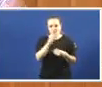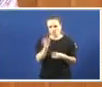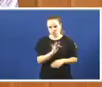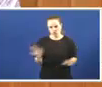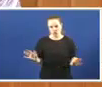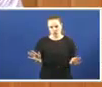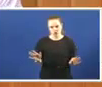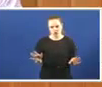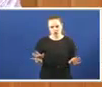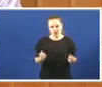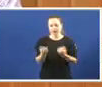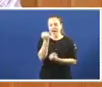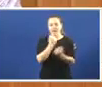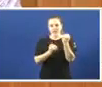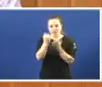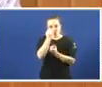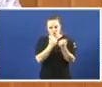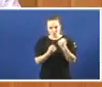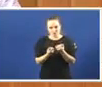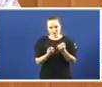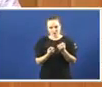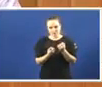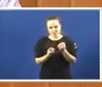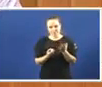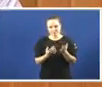A economía saíu da recesión, conselleiro.